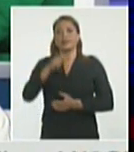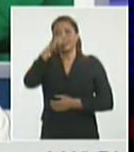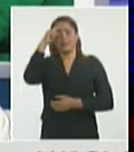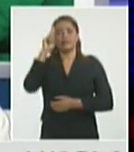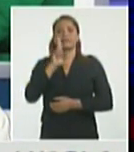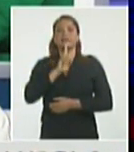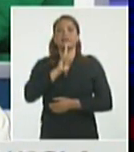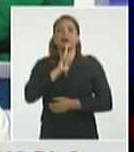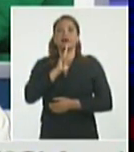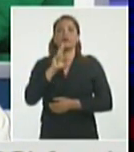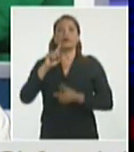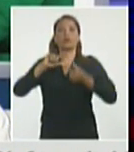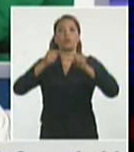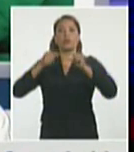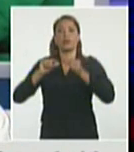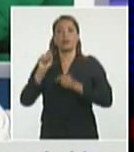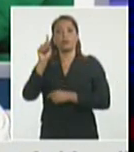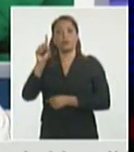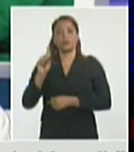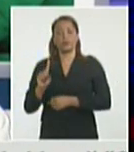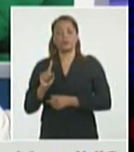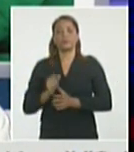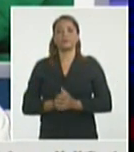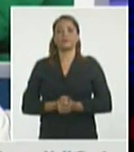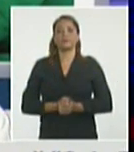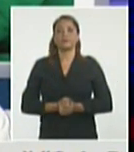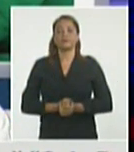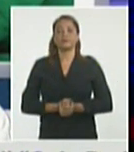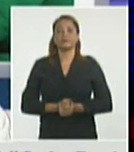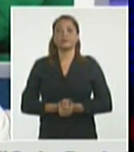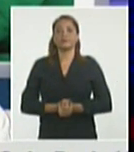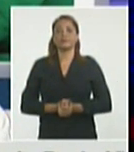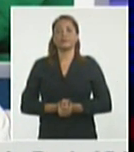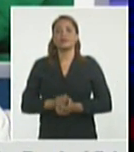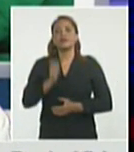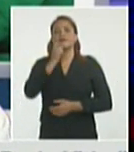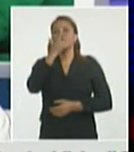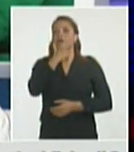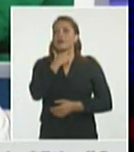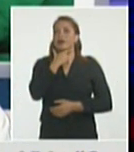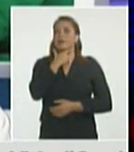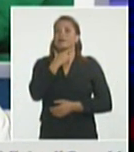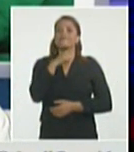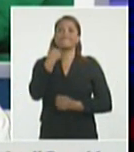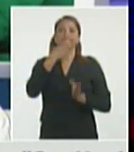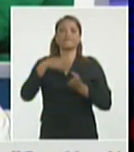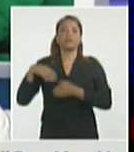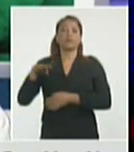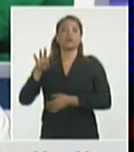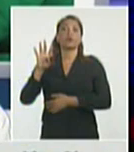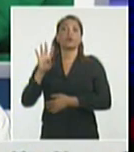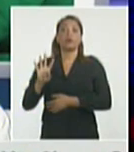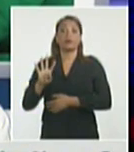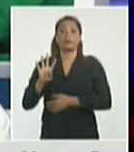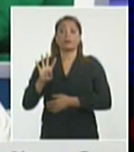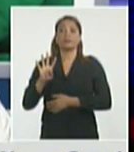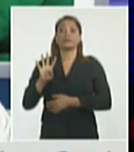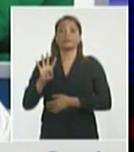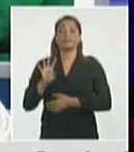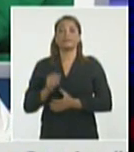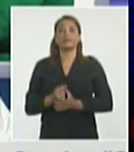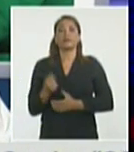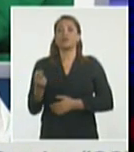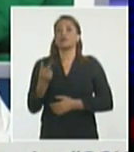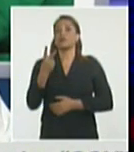un fallecido de cada uno. En el caso de Ciego de Ávila fallecen 4 personas también, 2